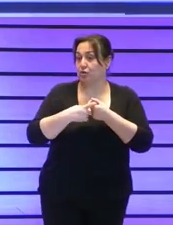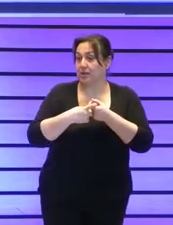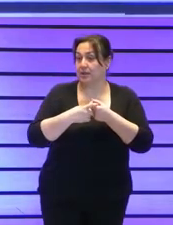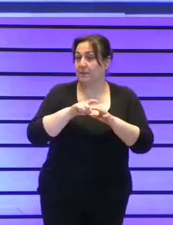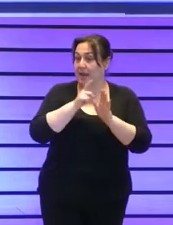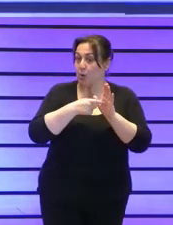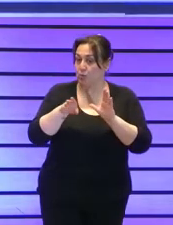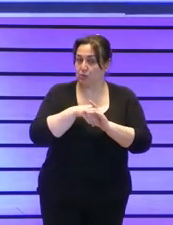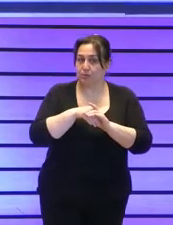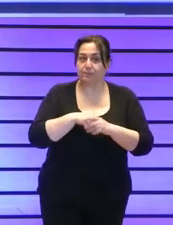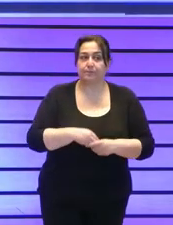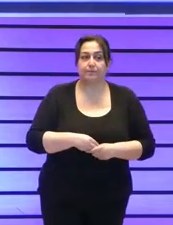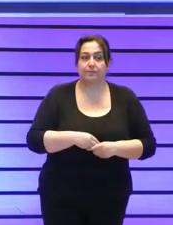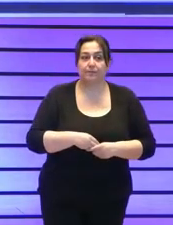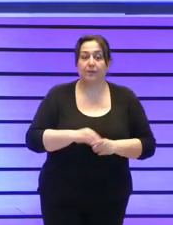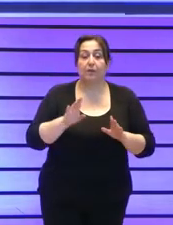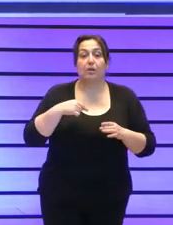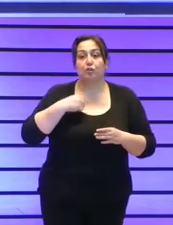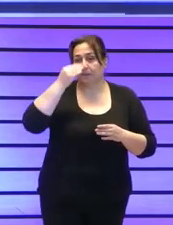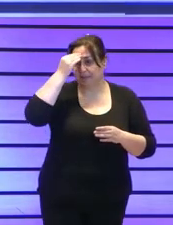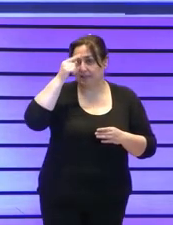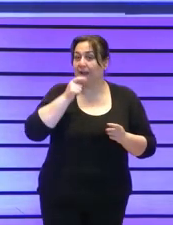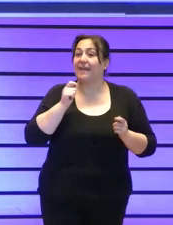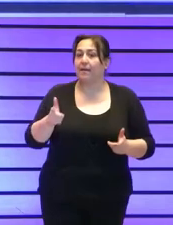de plena, ¿no? Yo pensaba que daba,